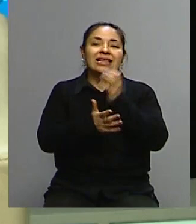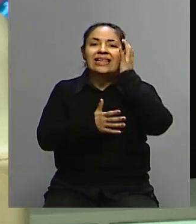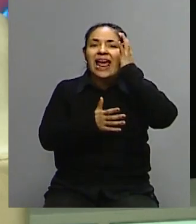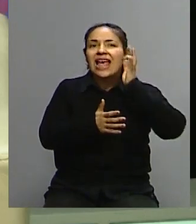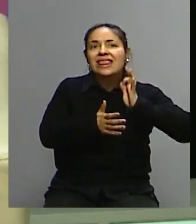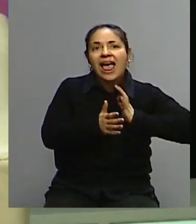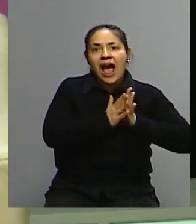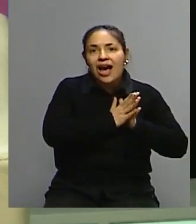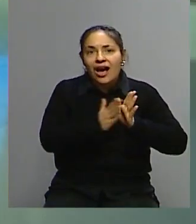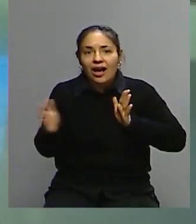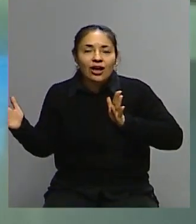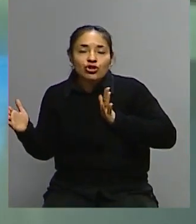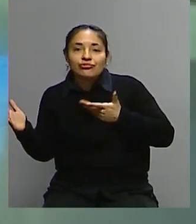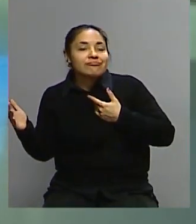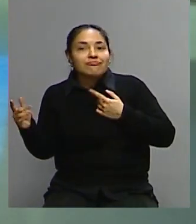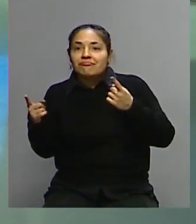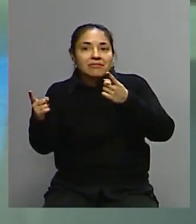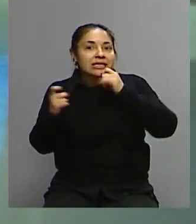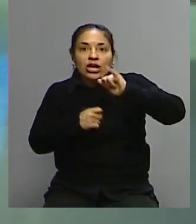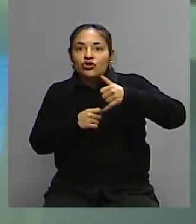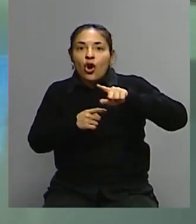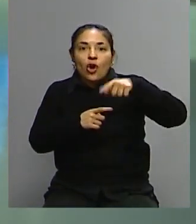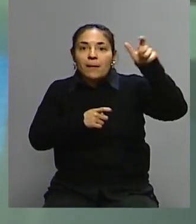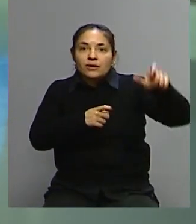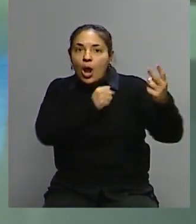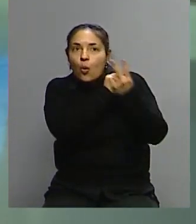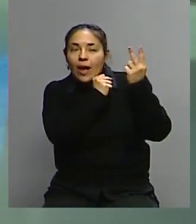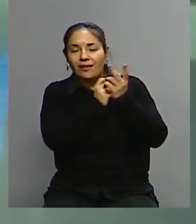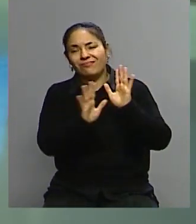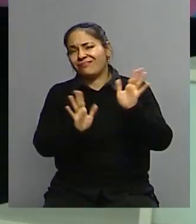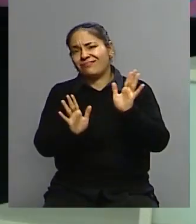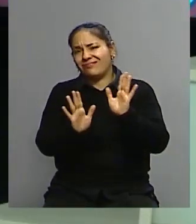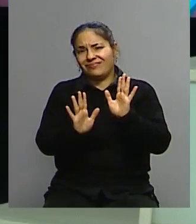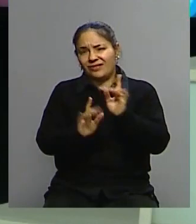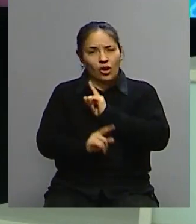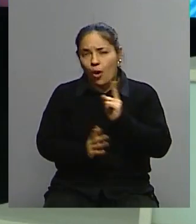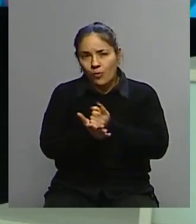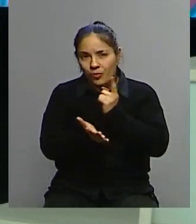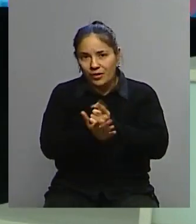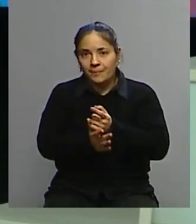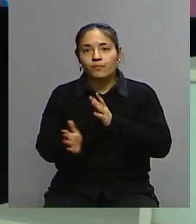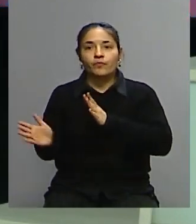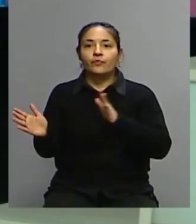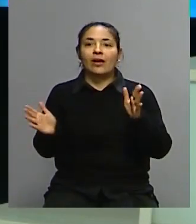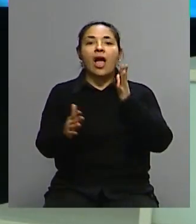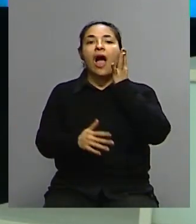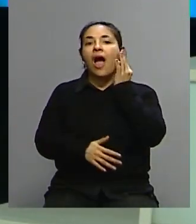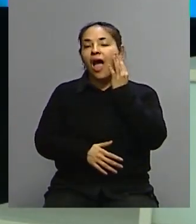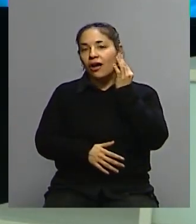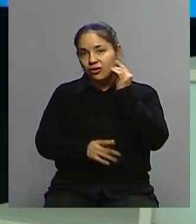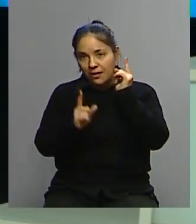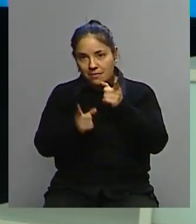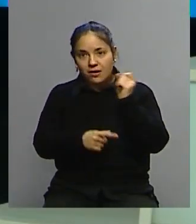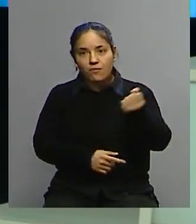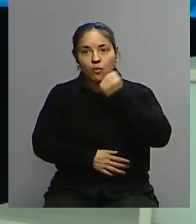años siendo dependientes. No, eso no es así, imposible. No es una realidad. No, tal cual. Y me voy a detener en algo que me parece que también es importante